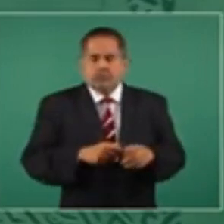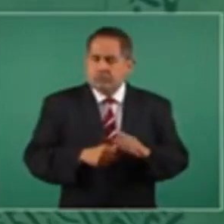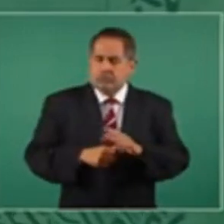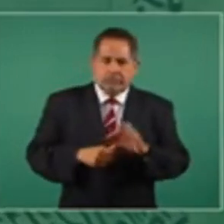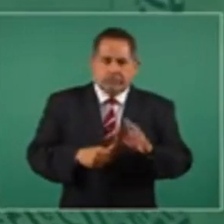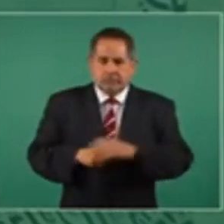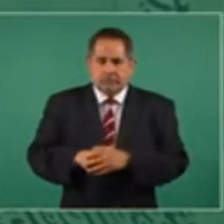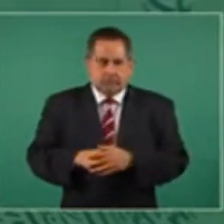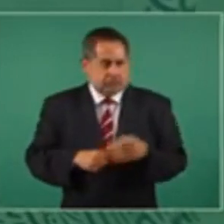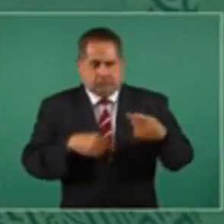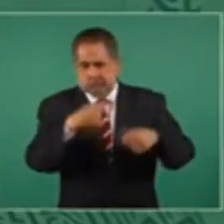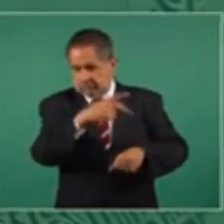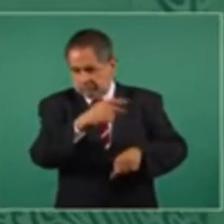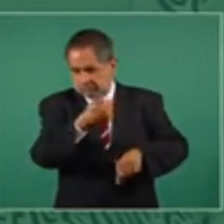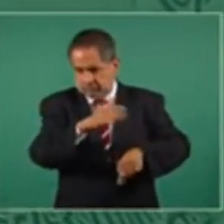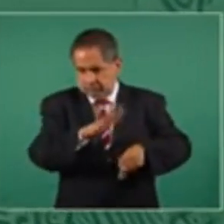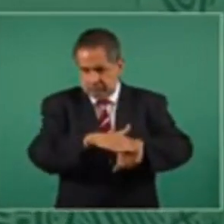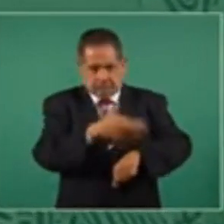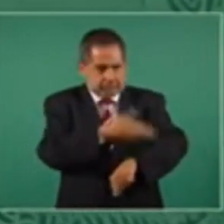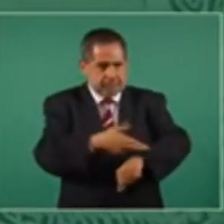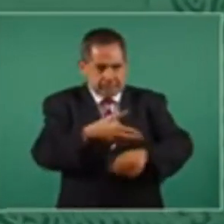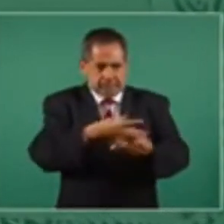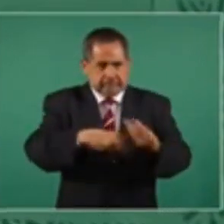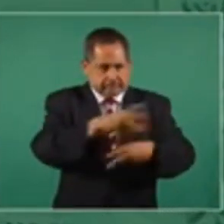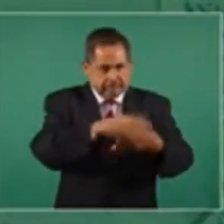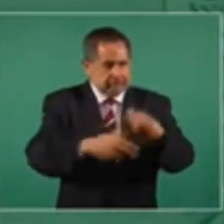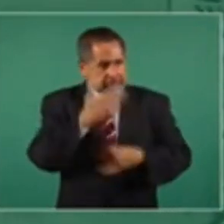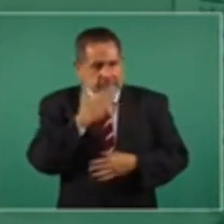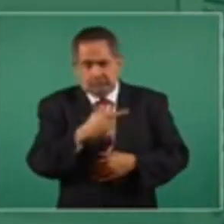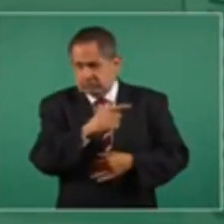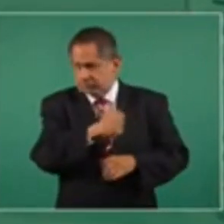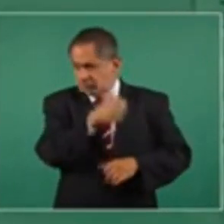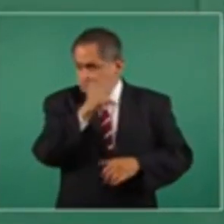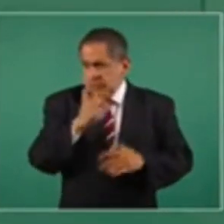¿por qué no administras bien? ¿Por qué no